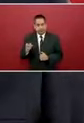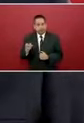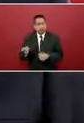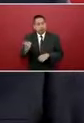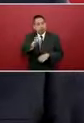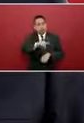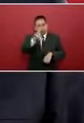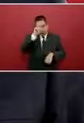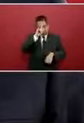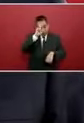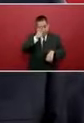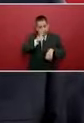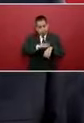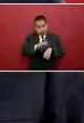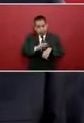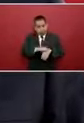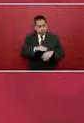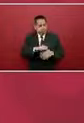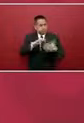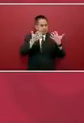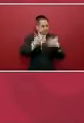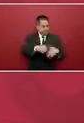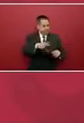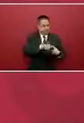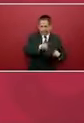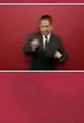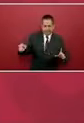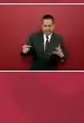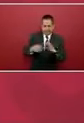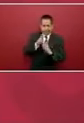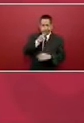recomendaba a la empresa contratista.